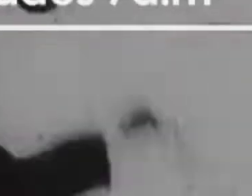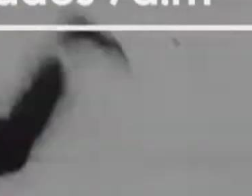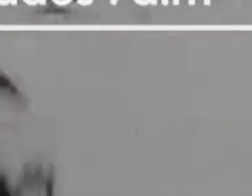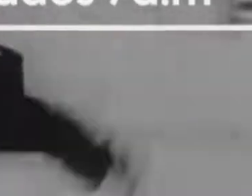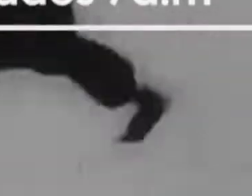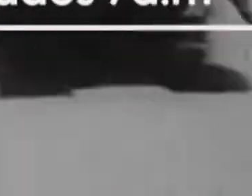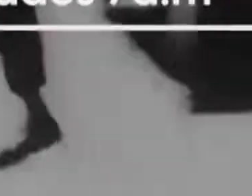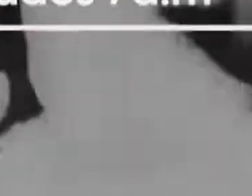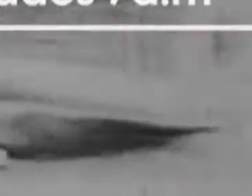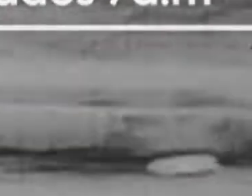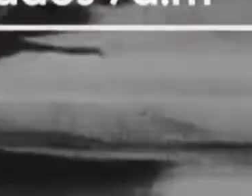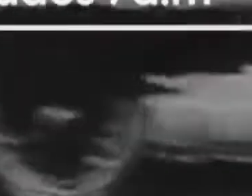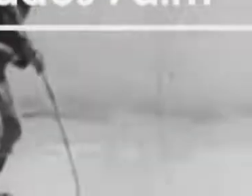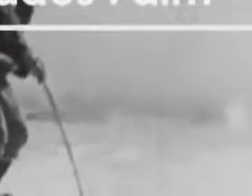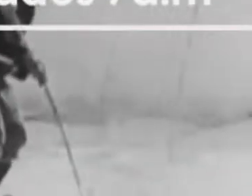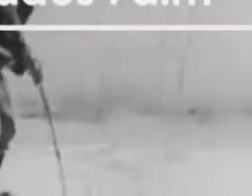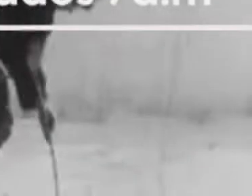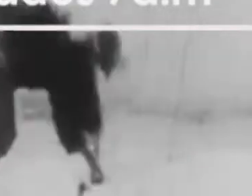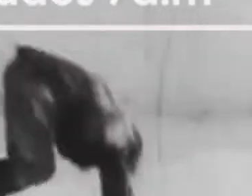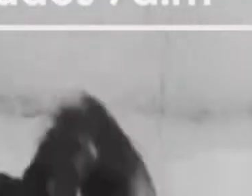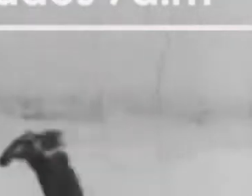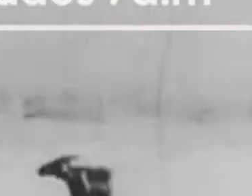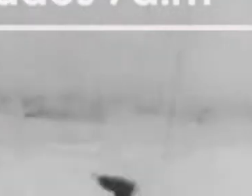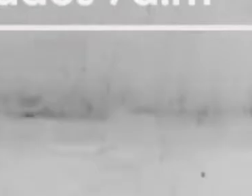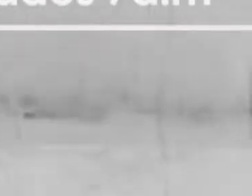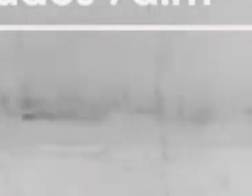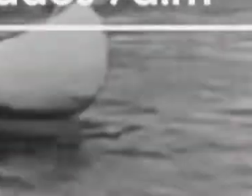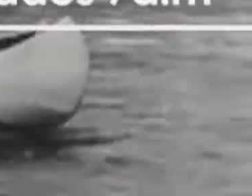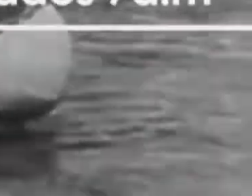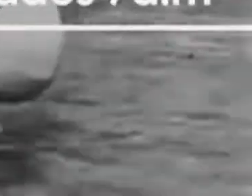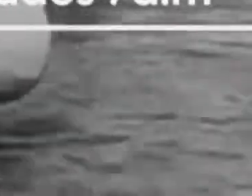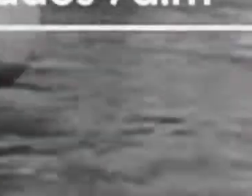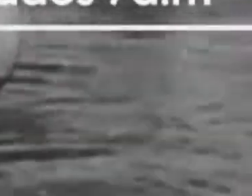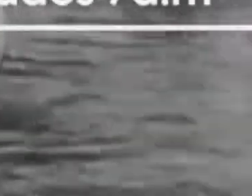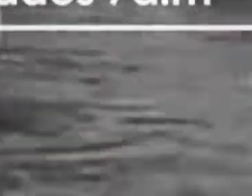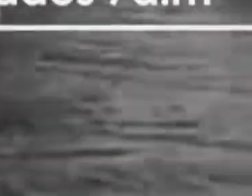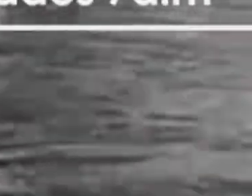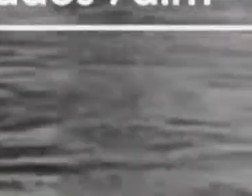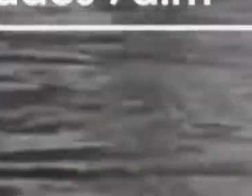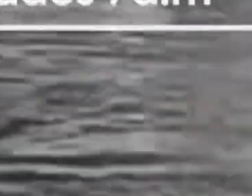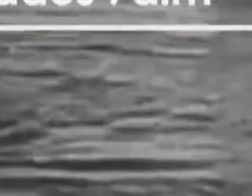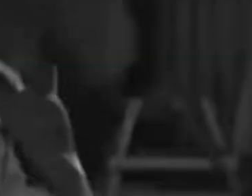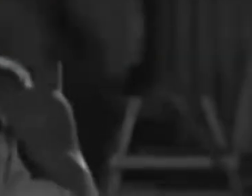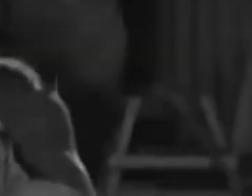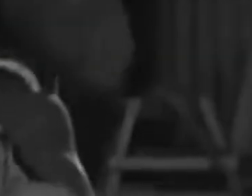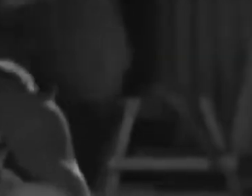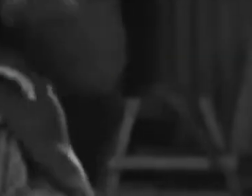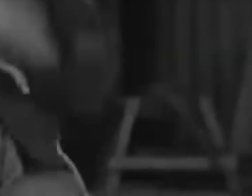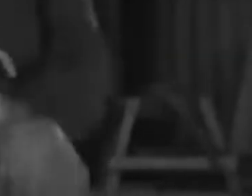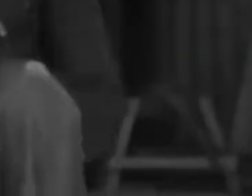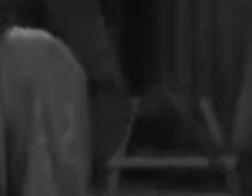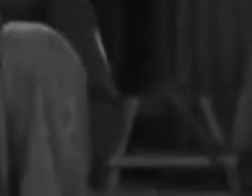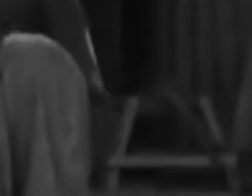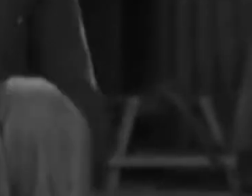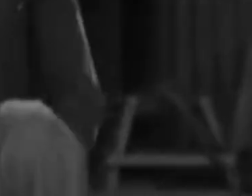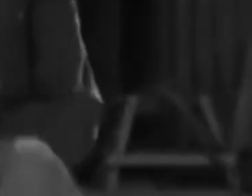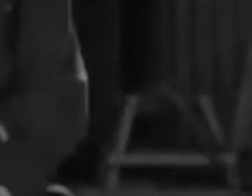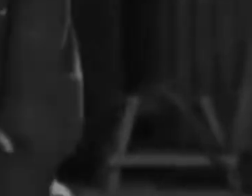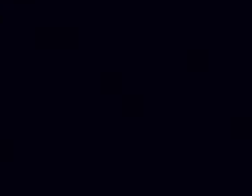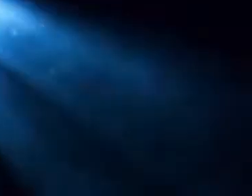la Comedia. Los viernes a las 11 de la noche y los sábados a las 7 de la mañana. Aquí